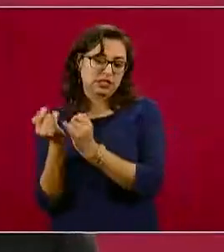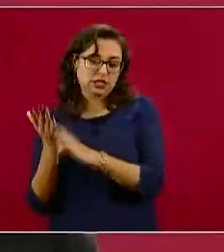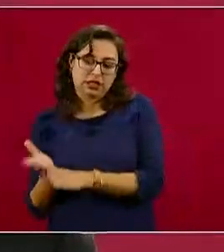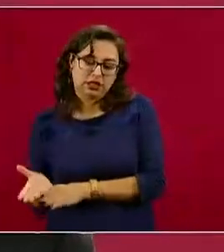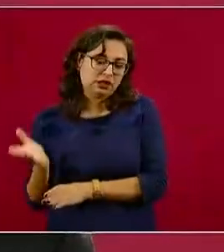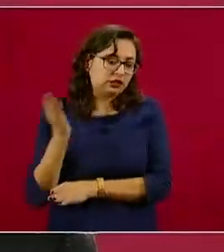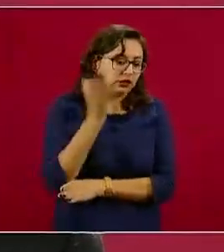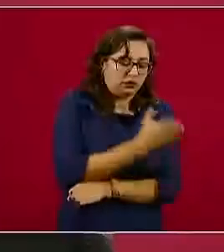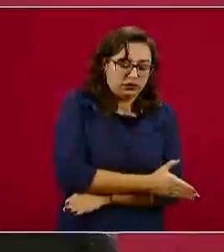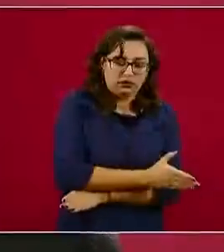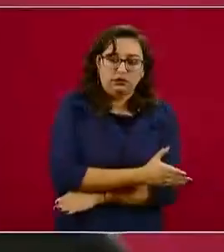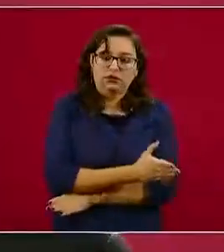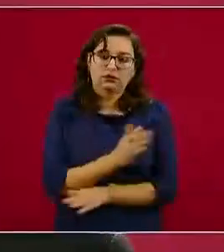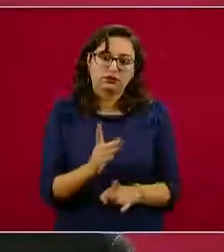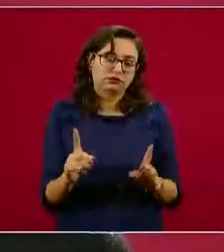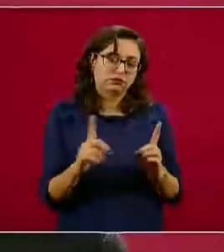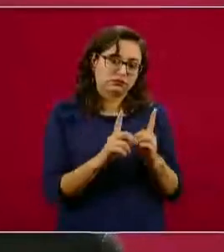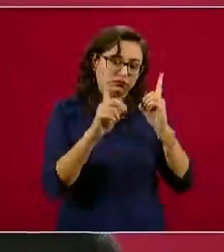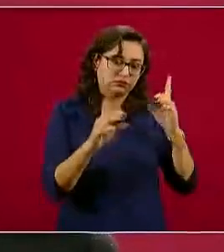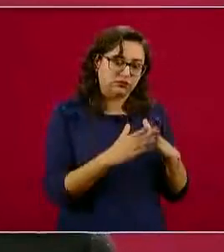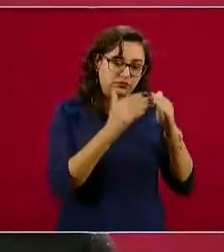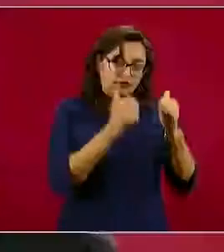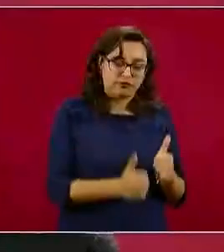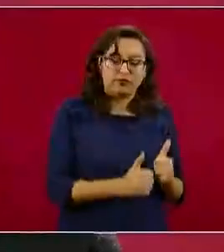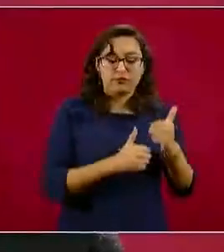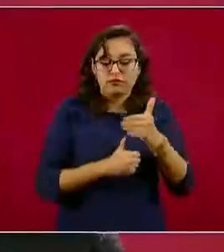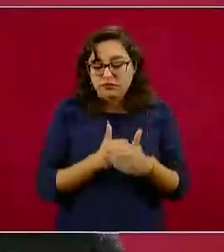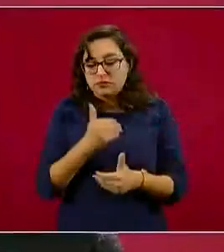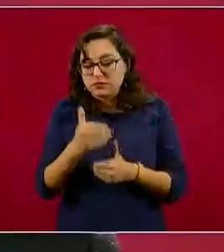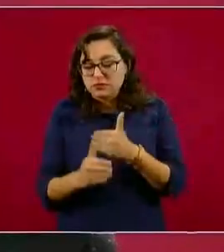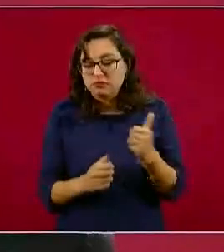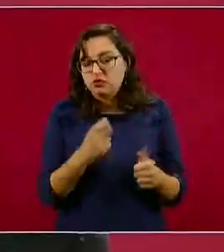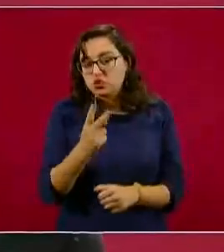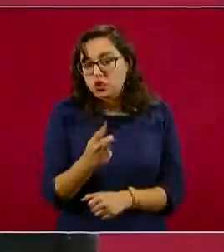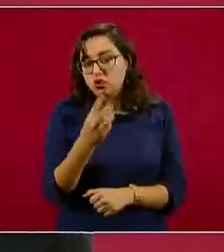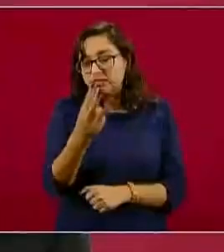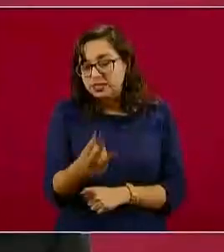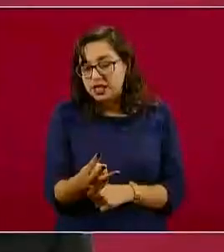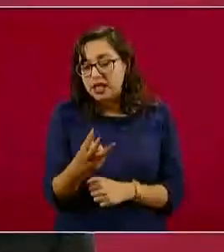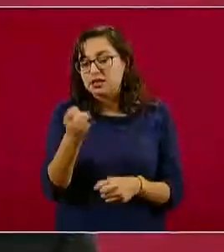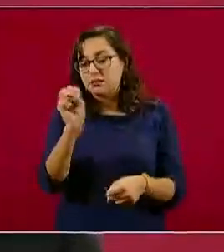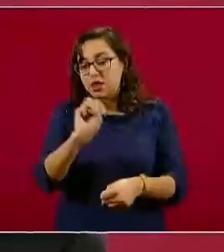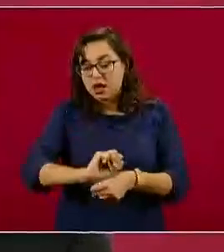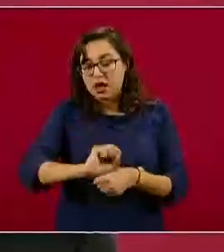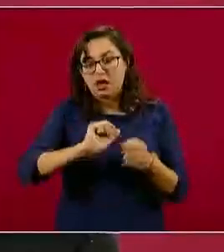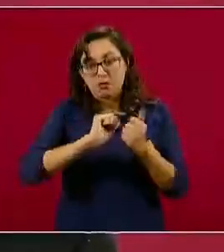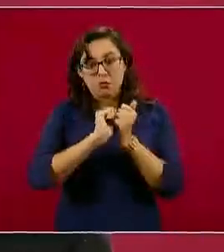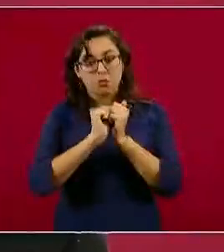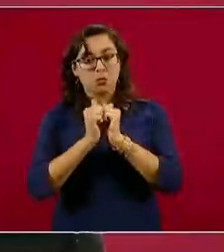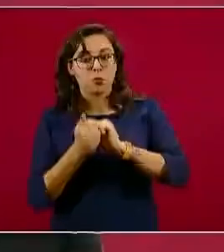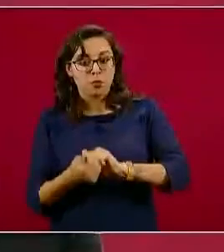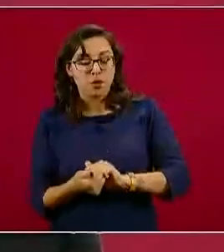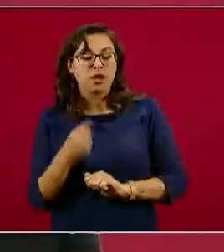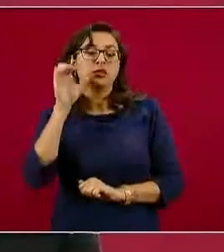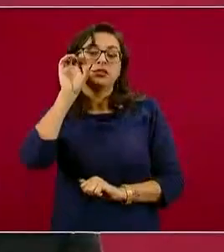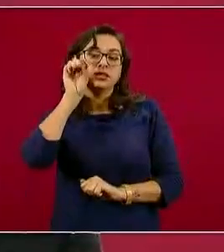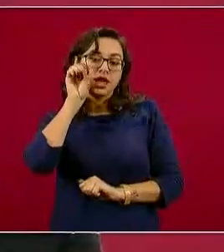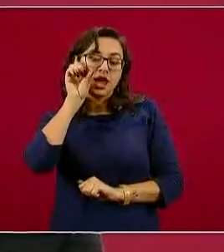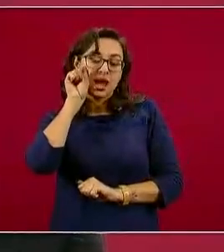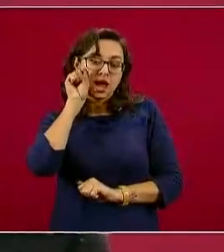Jornada Nacional, y tardamos entre 2 a 3 semanas en que aparecieran los semáforos naranja. Y entonces algunas